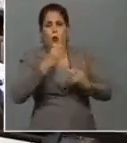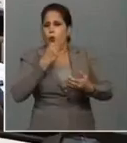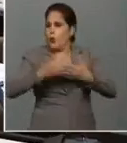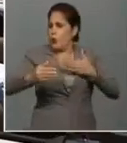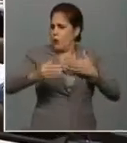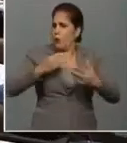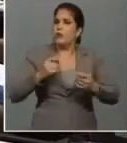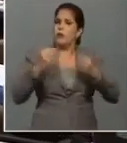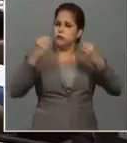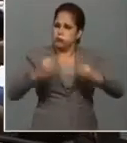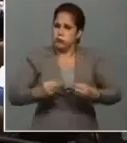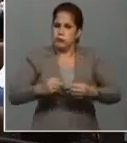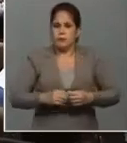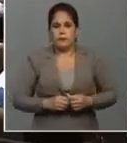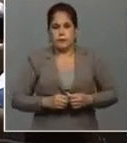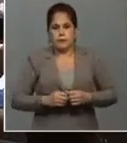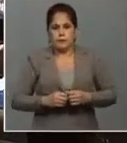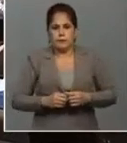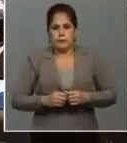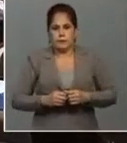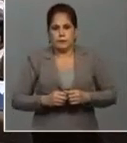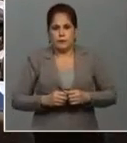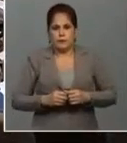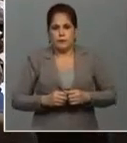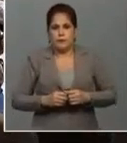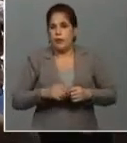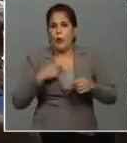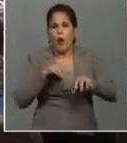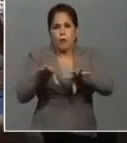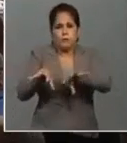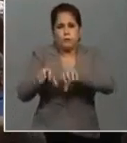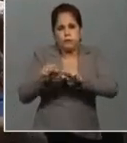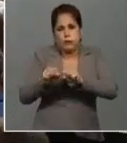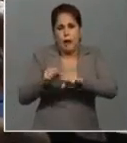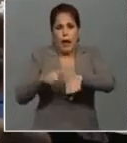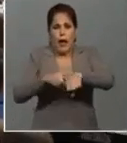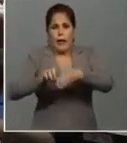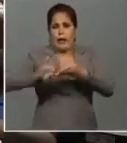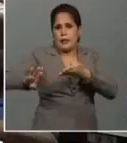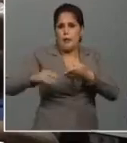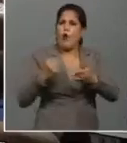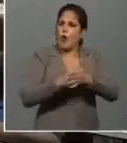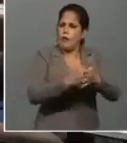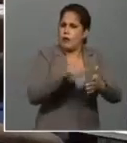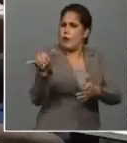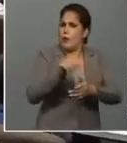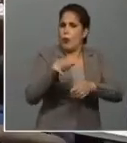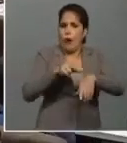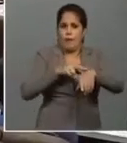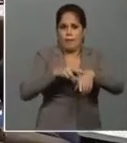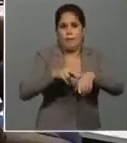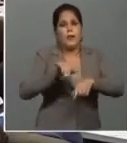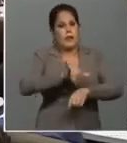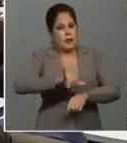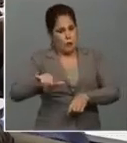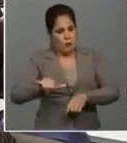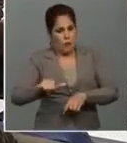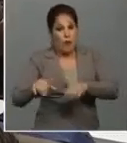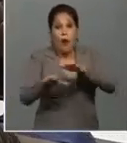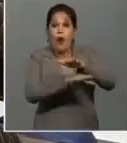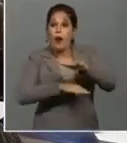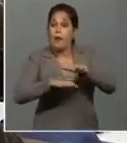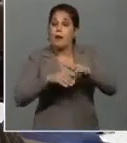nos enfrentamos a la agresión extranjera al colonialismo al racismo y a la pared es la base